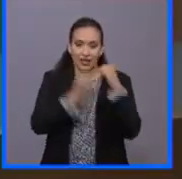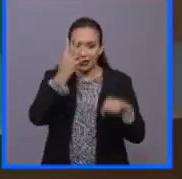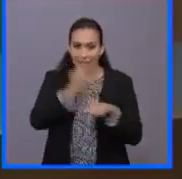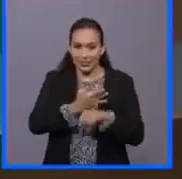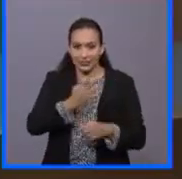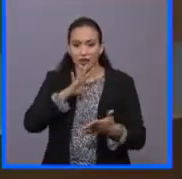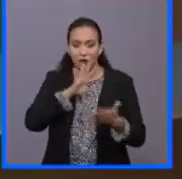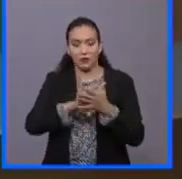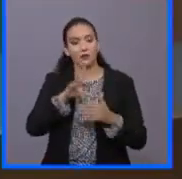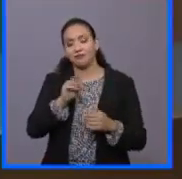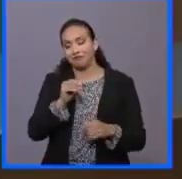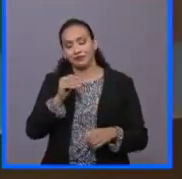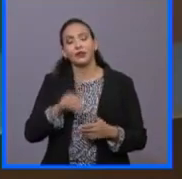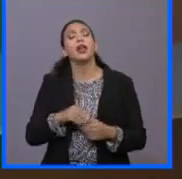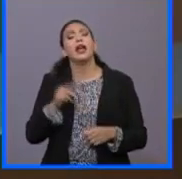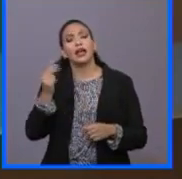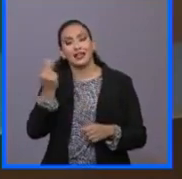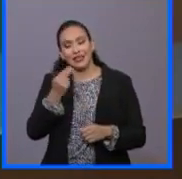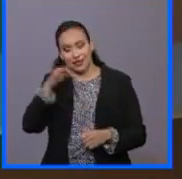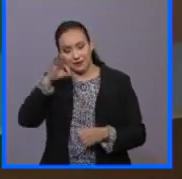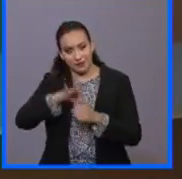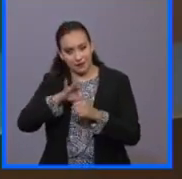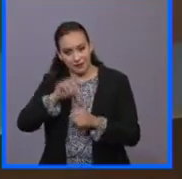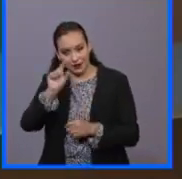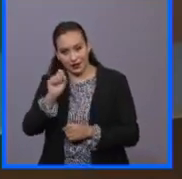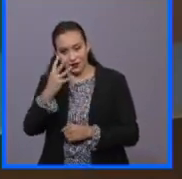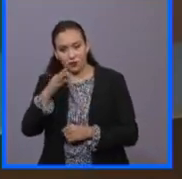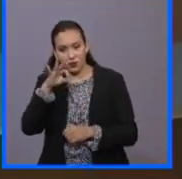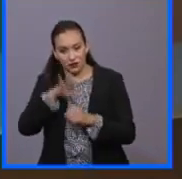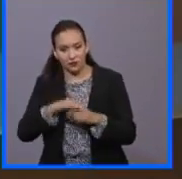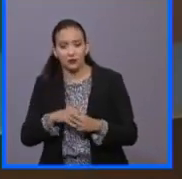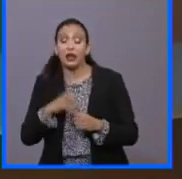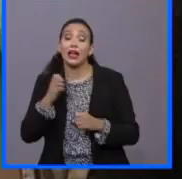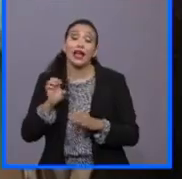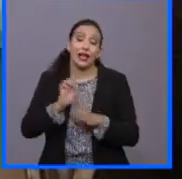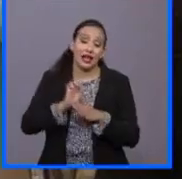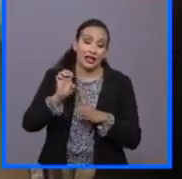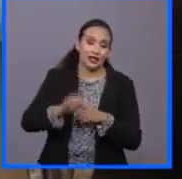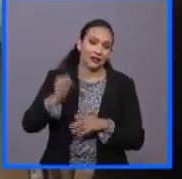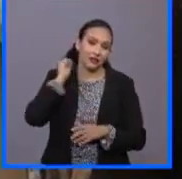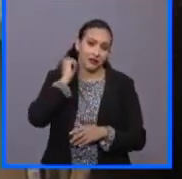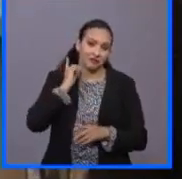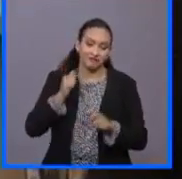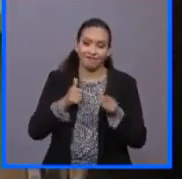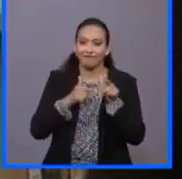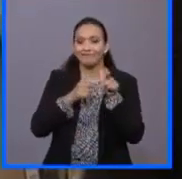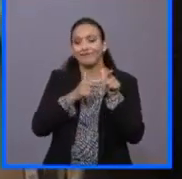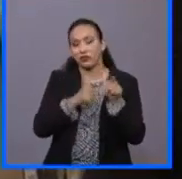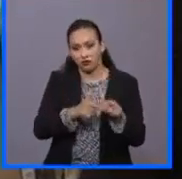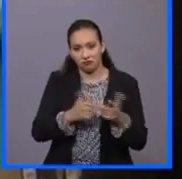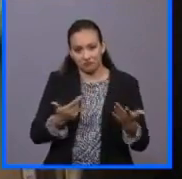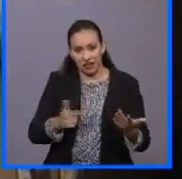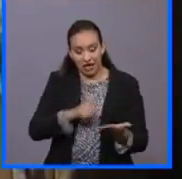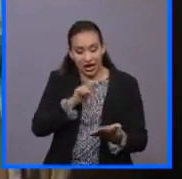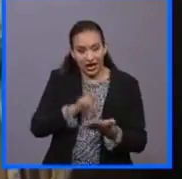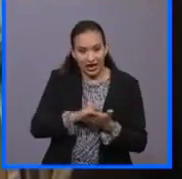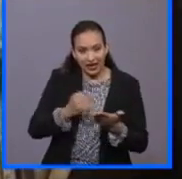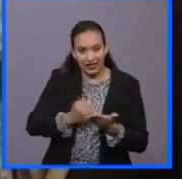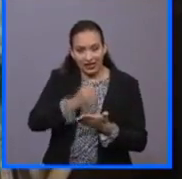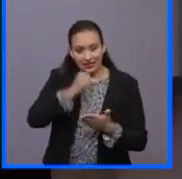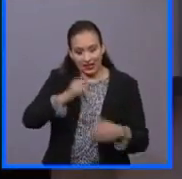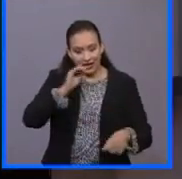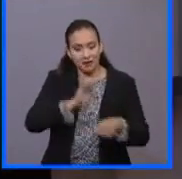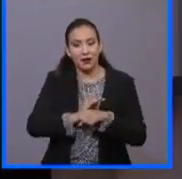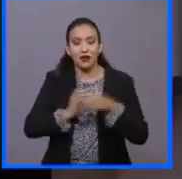pues no alcanzó los 24 votos necesarios. Así, el legislativo estatal permanece en desacato a la sentencia